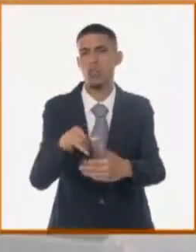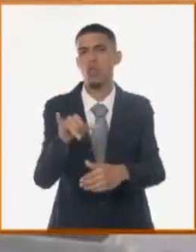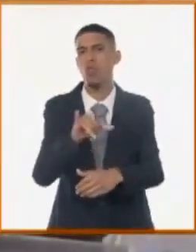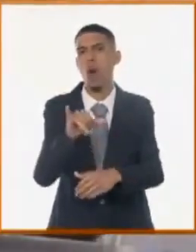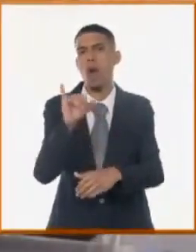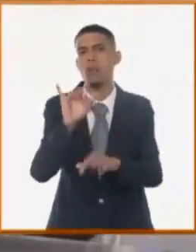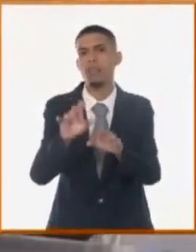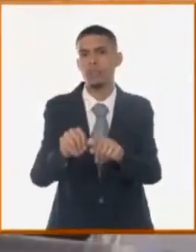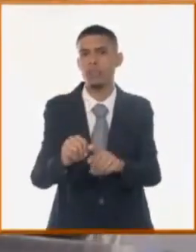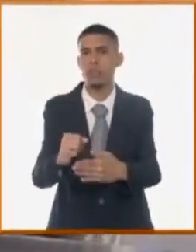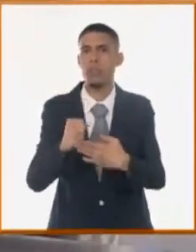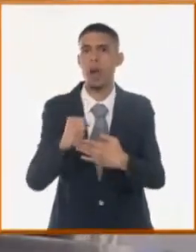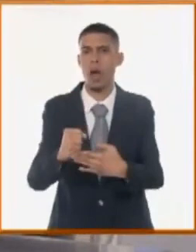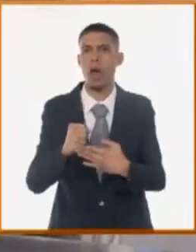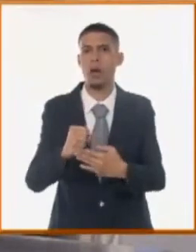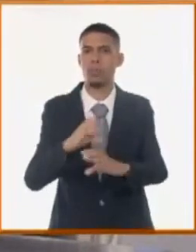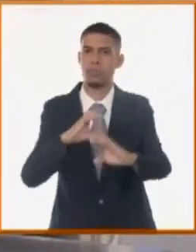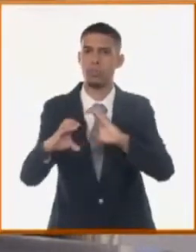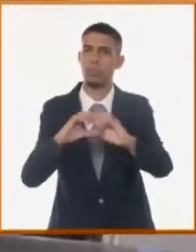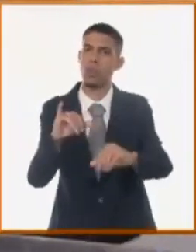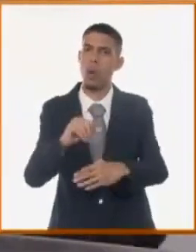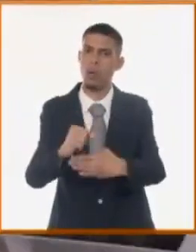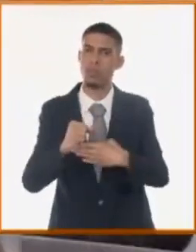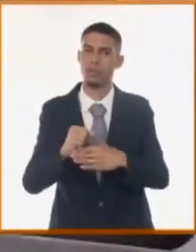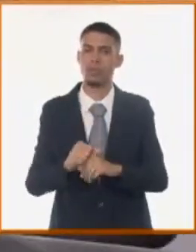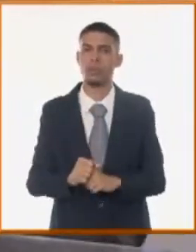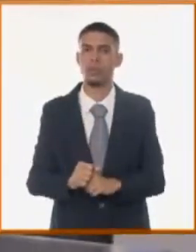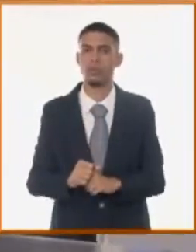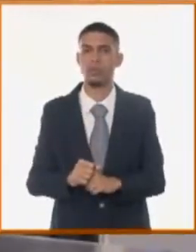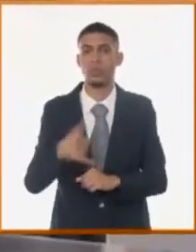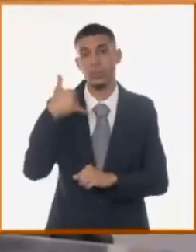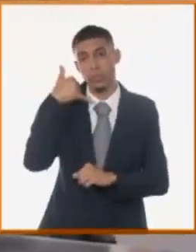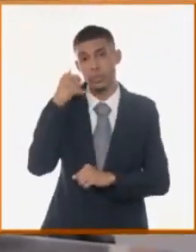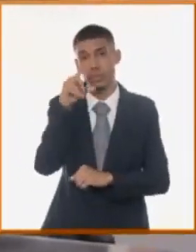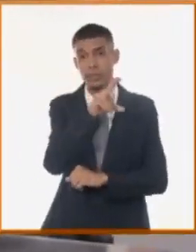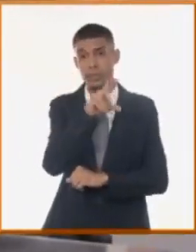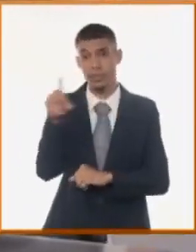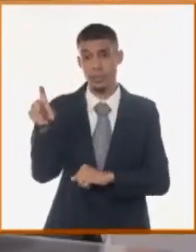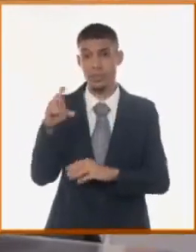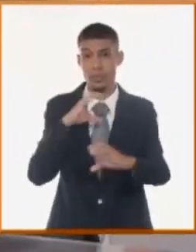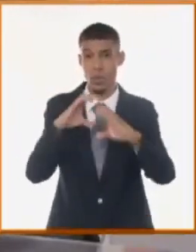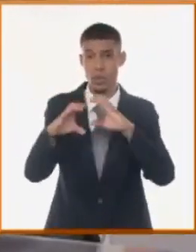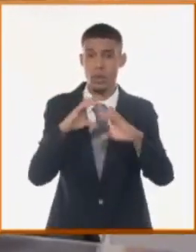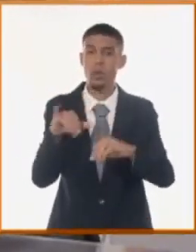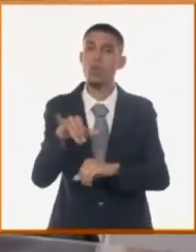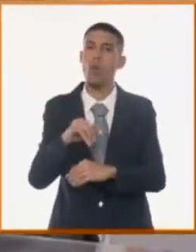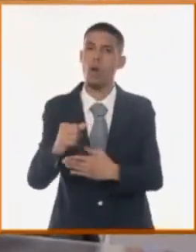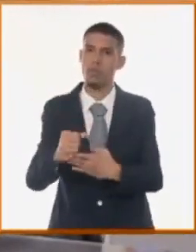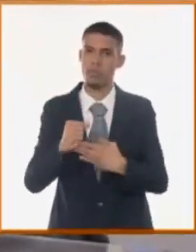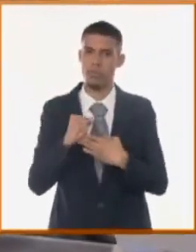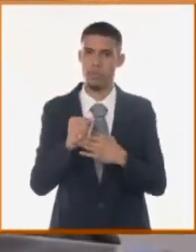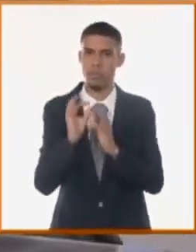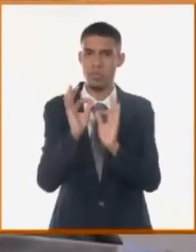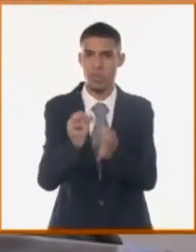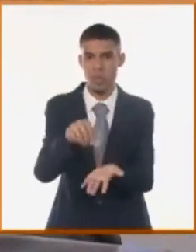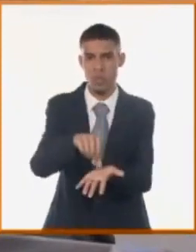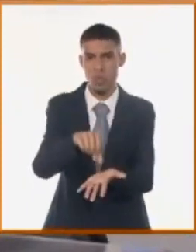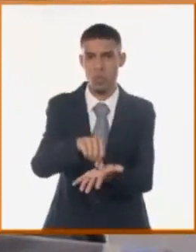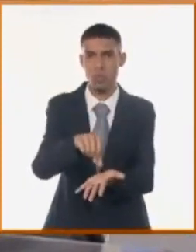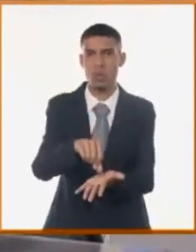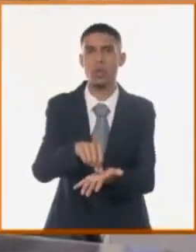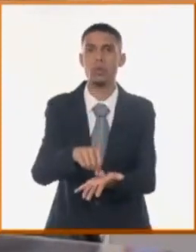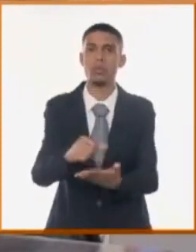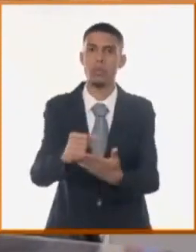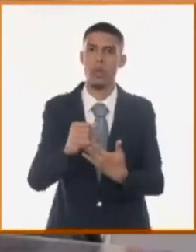conjunto, las empresas de LODE, y a la vez con Etexas, con otras empresas de comunicaciones. En nuestros mismos centros se